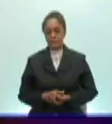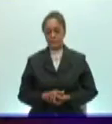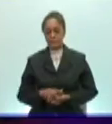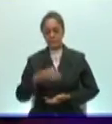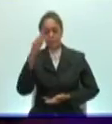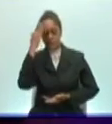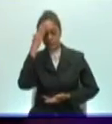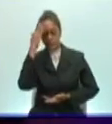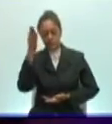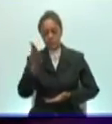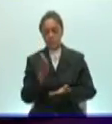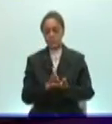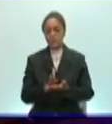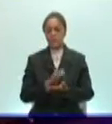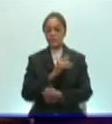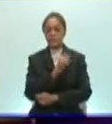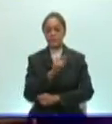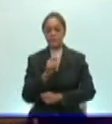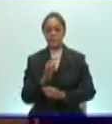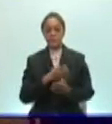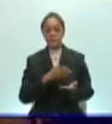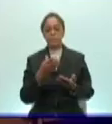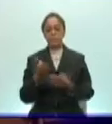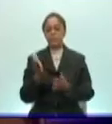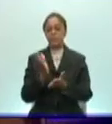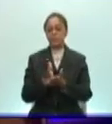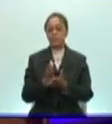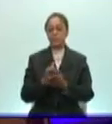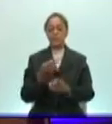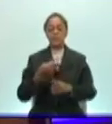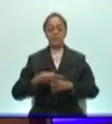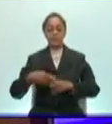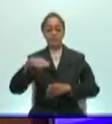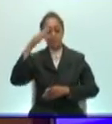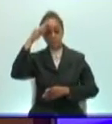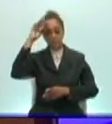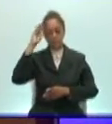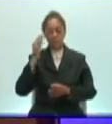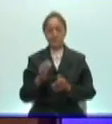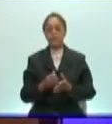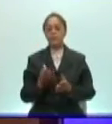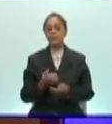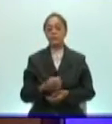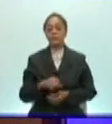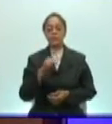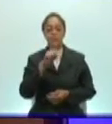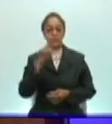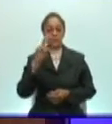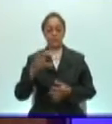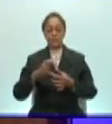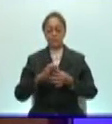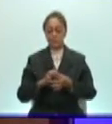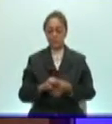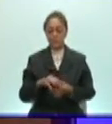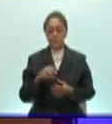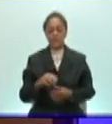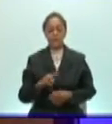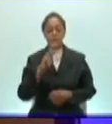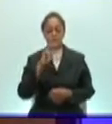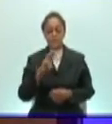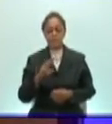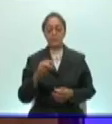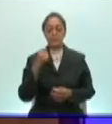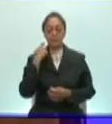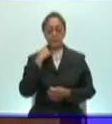Mis saludos, estudiantes y profesores, bienvenidos a nuestra clase de Historia de Cuba para estudiantes del duodécimo grado y el tercer año de